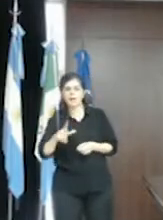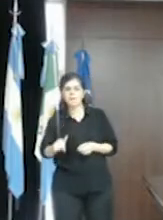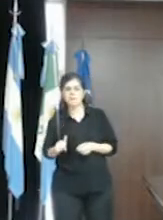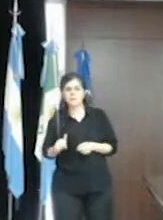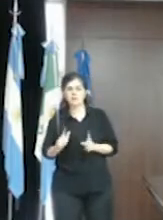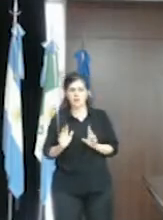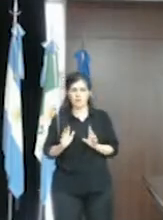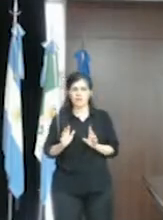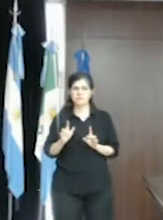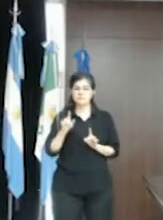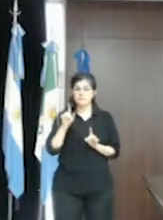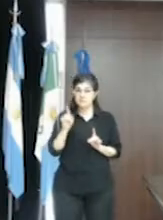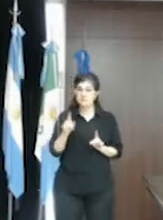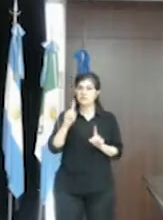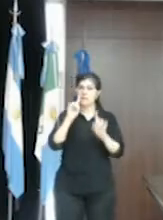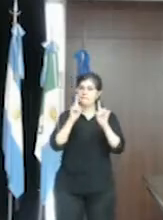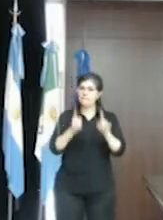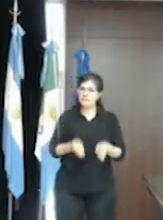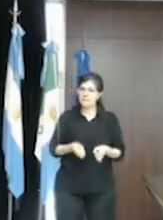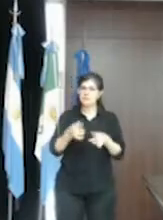Esto, si uno no está